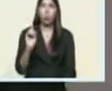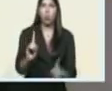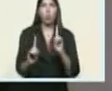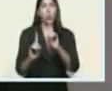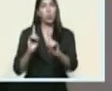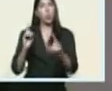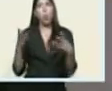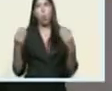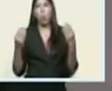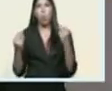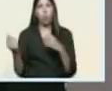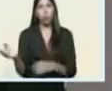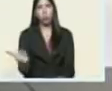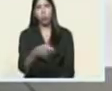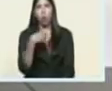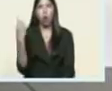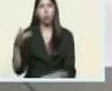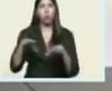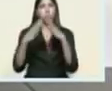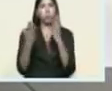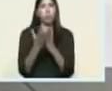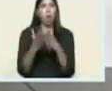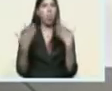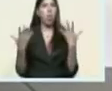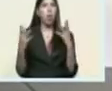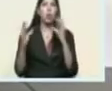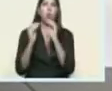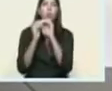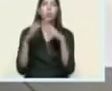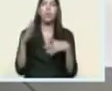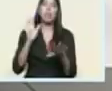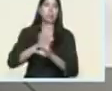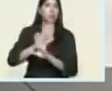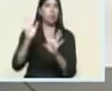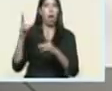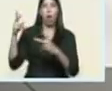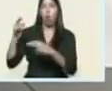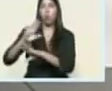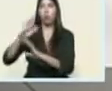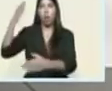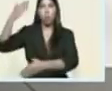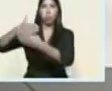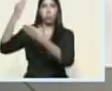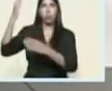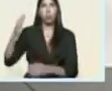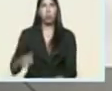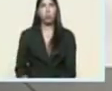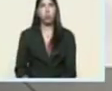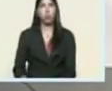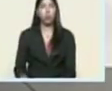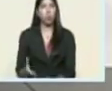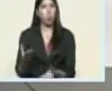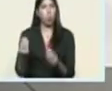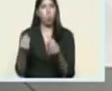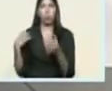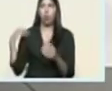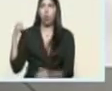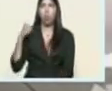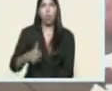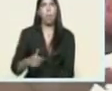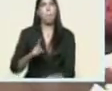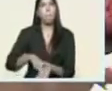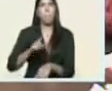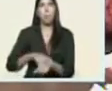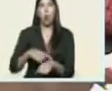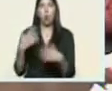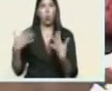mundo entero. El mundo entero en una sola voz dijo, no más bloqueo contra Cuba. Basta de este criminal bloqueo, de esta criminal persecución